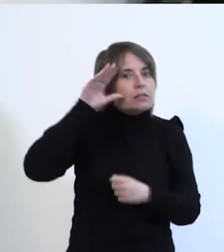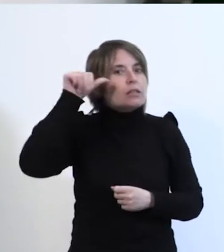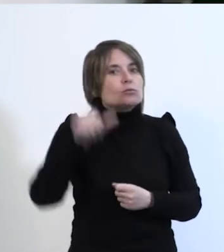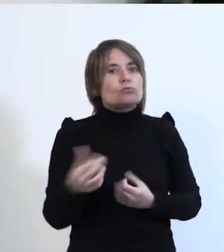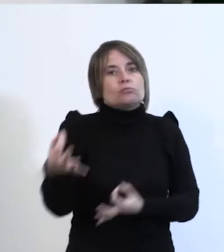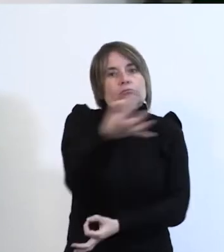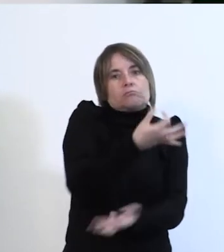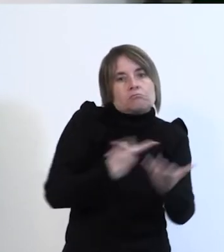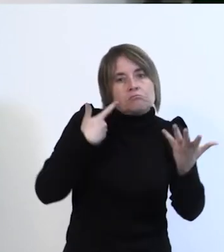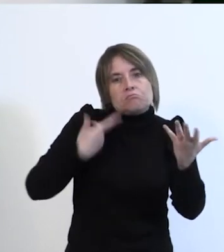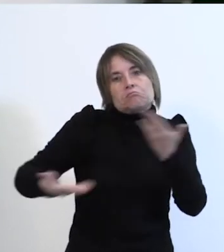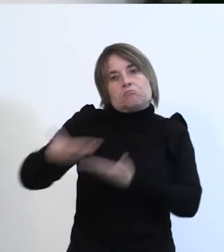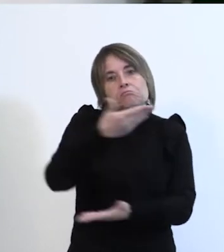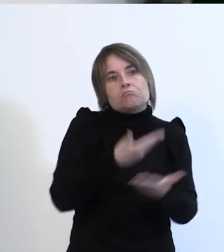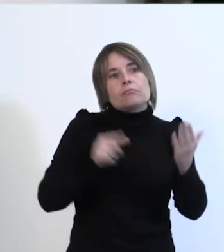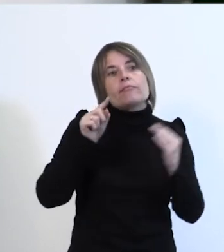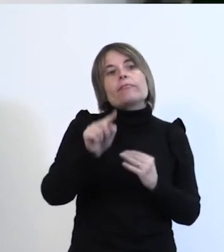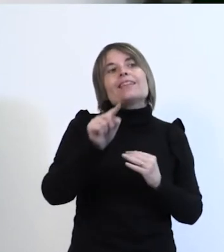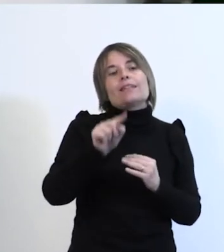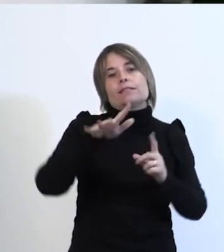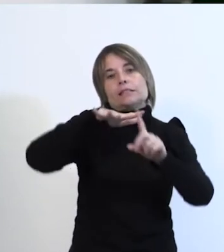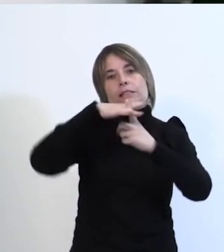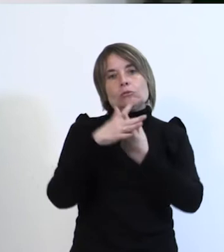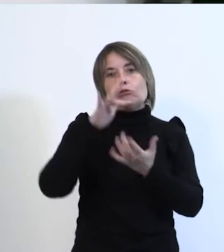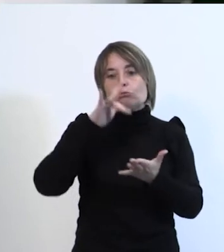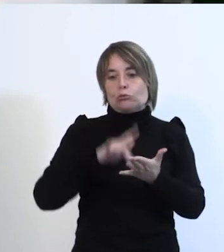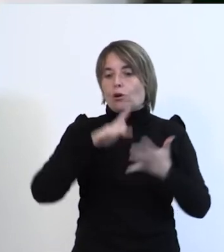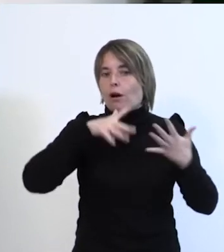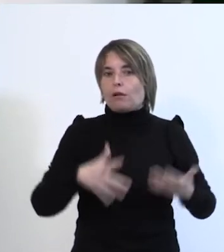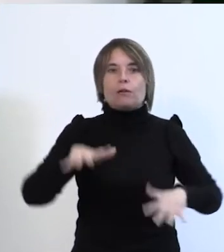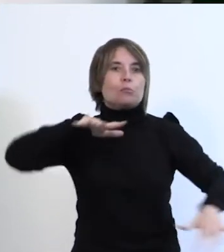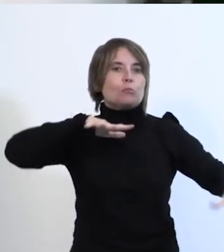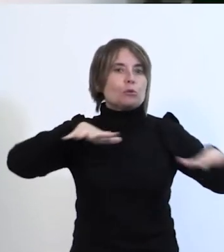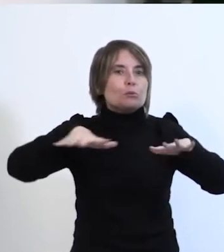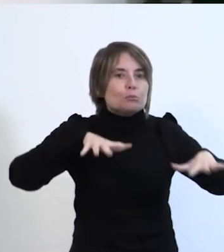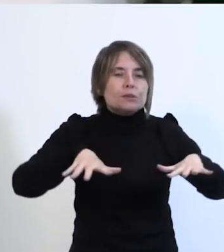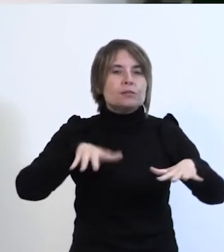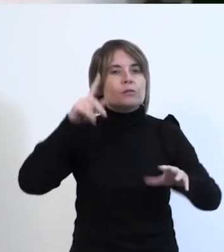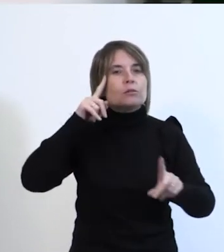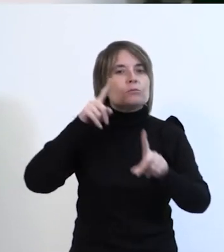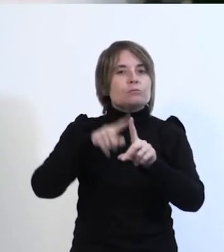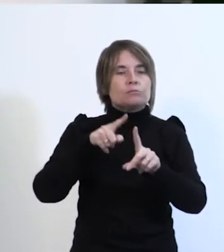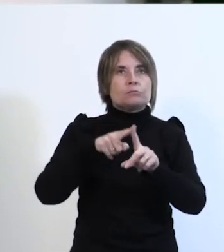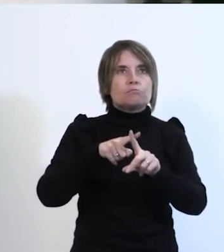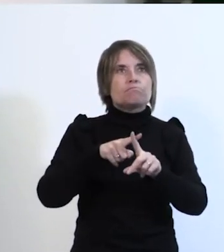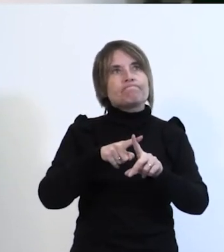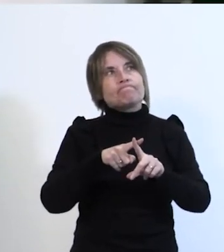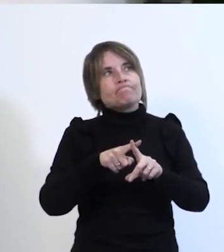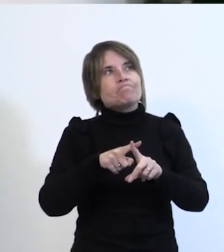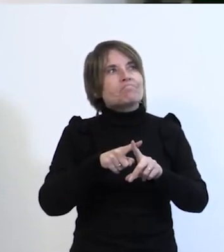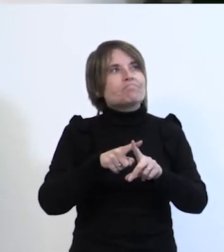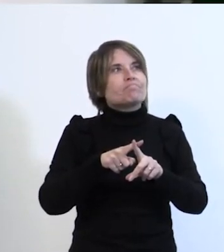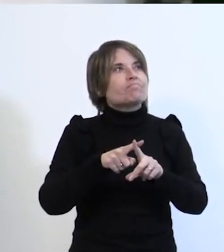Y digamos que una de las características de este movimiento es que